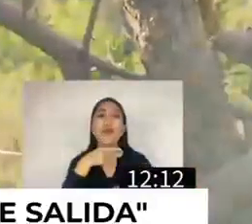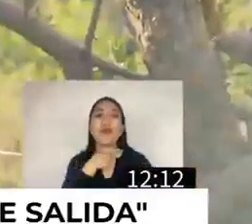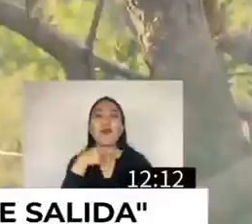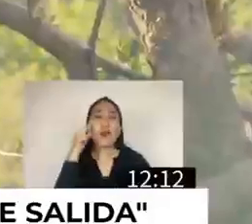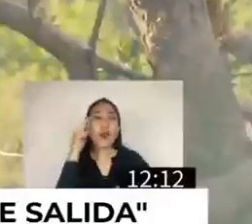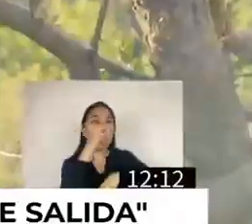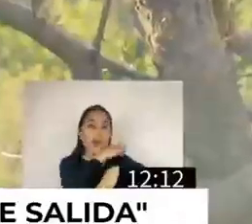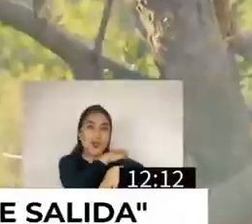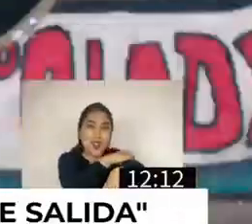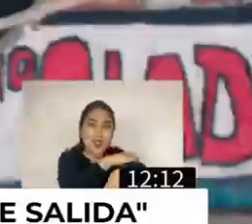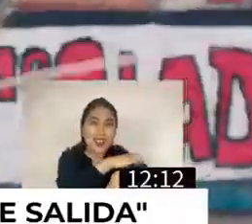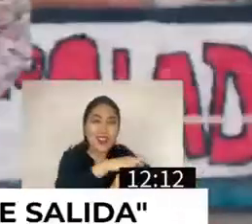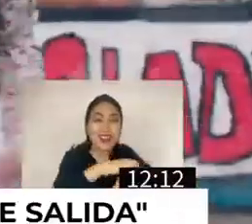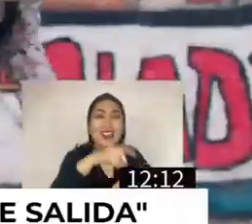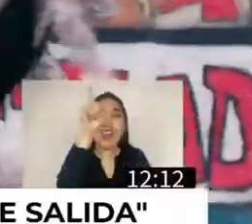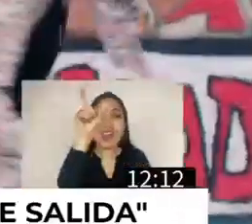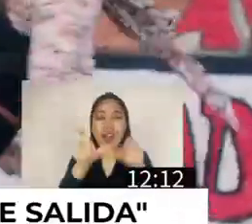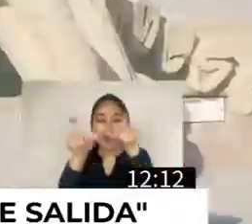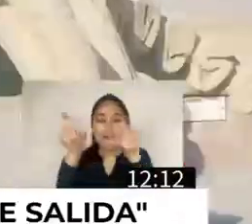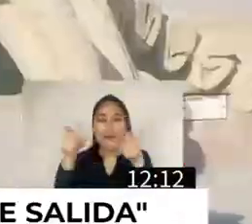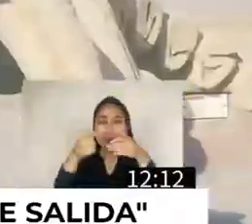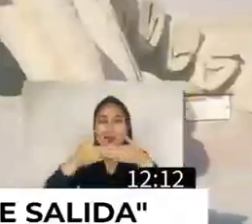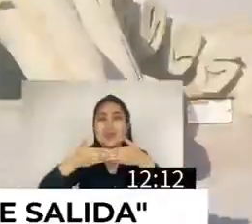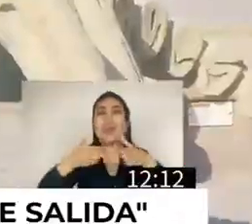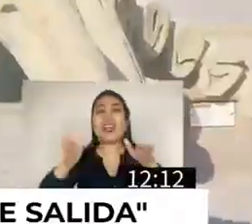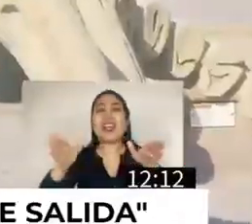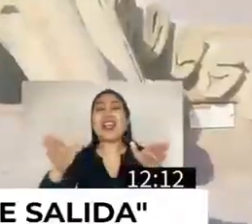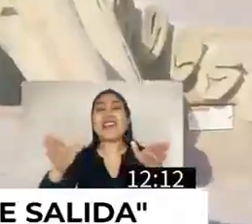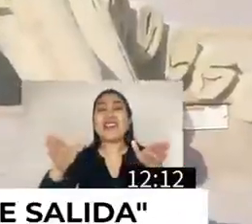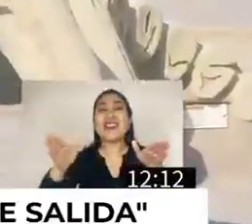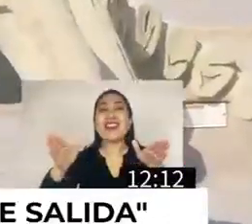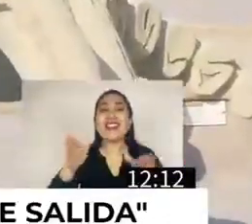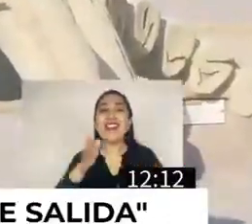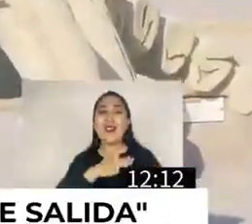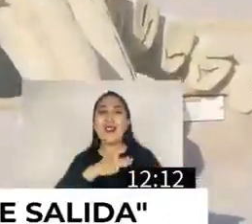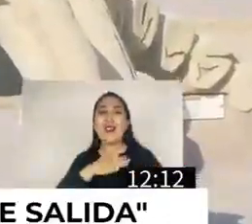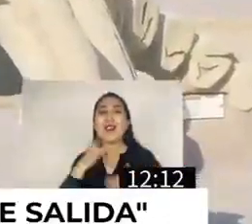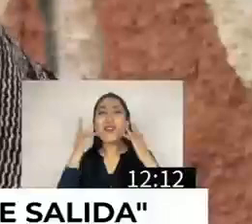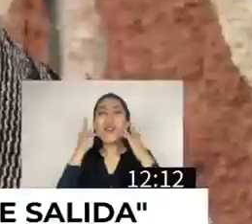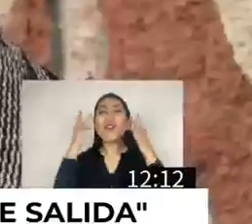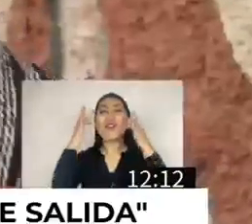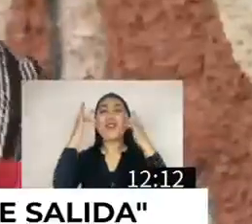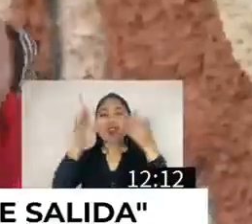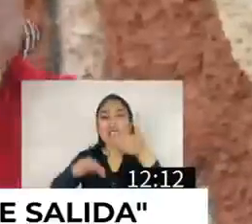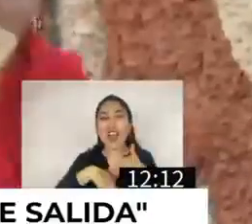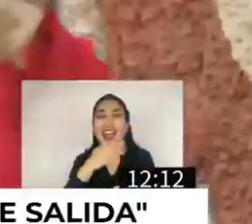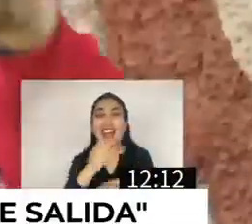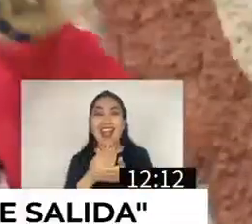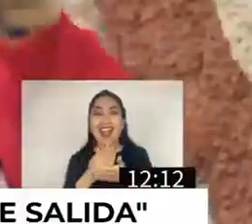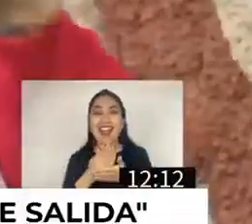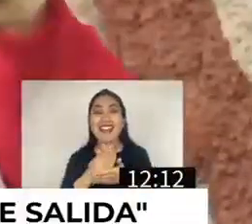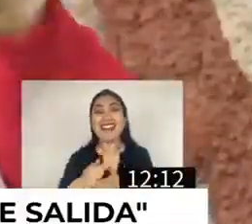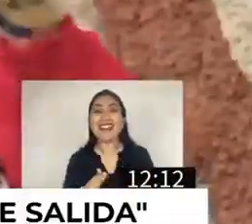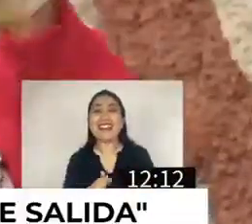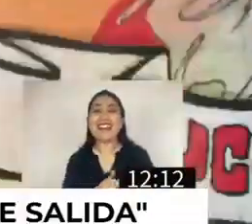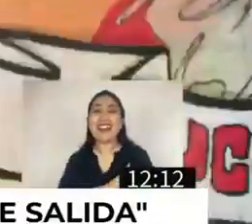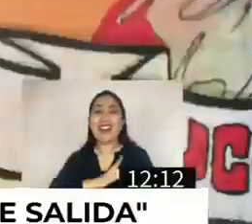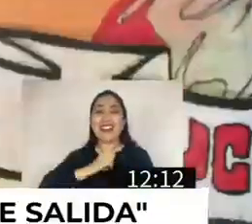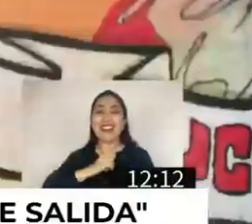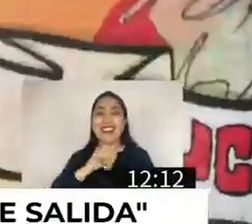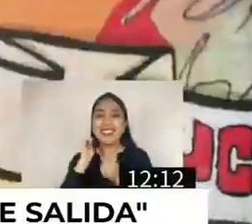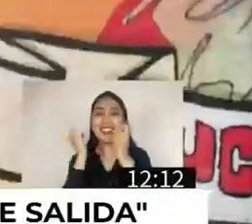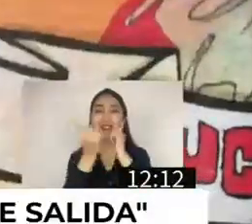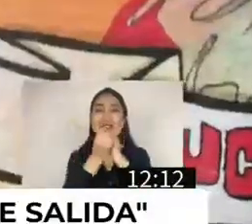de la prueba. Quiero una constitución, hashtag la voz aprueba. Recuerden que hoy día estamos regalando cuatro constituciones. Mr. Kenyon